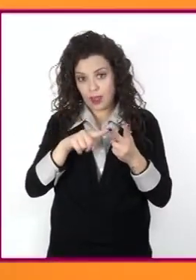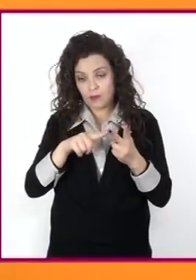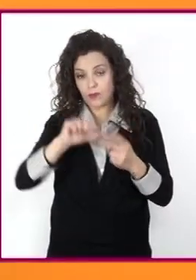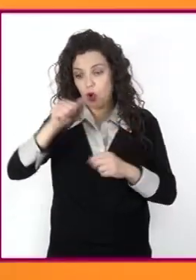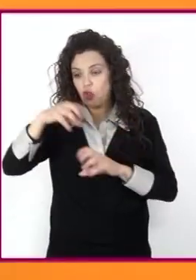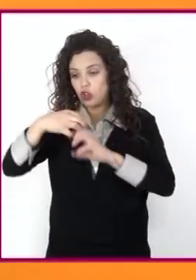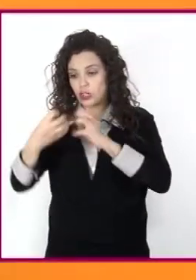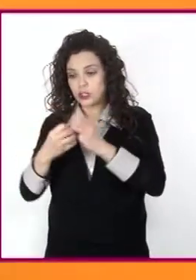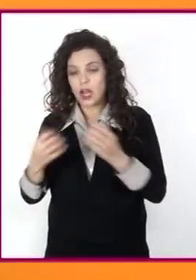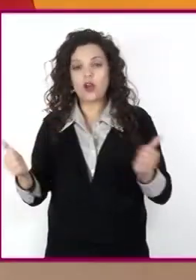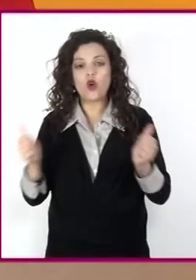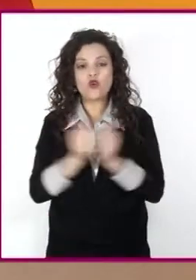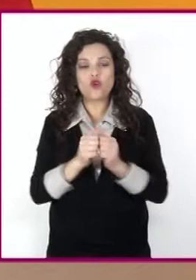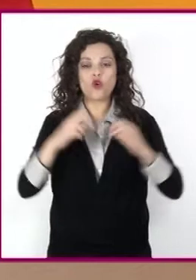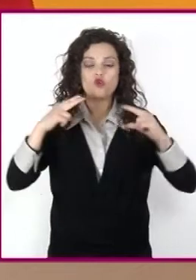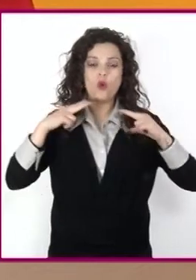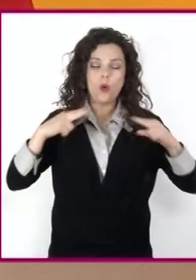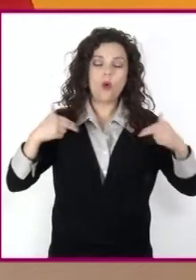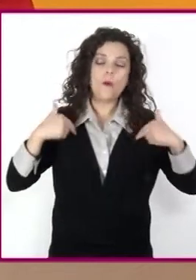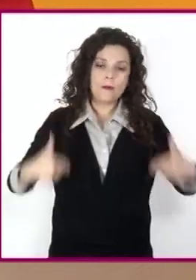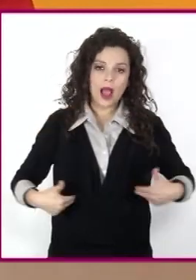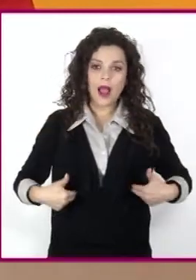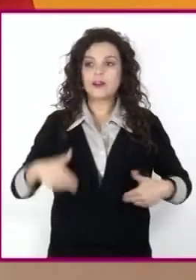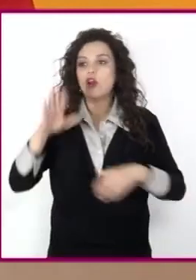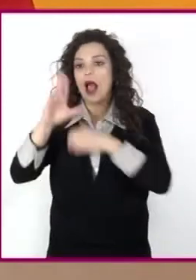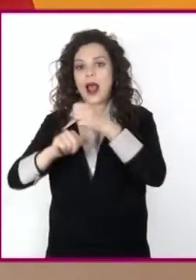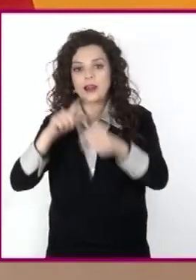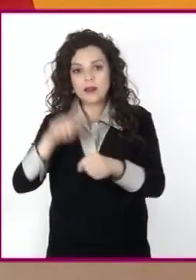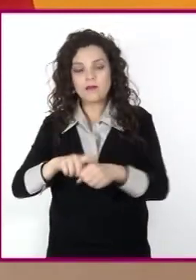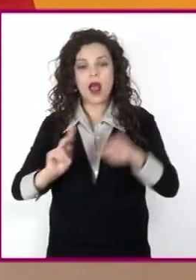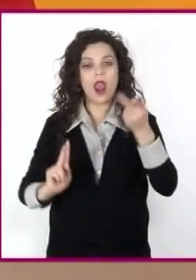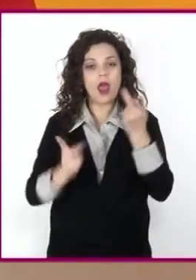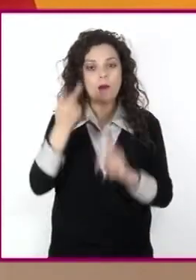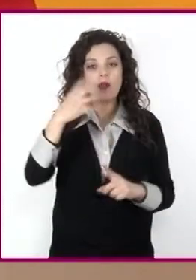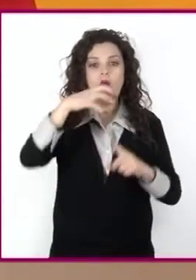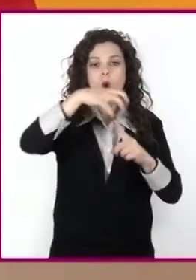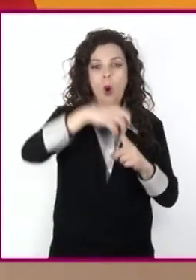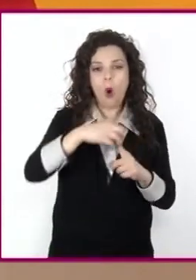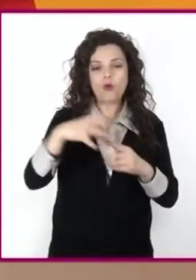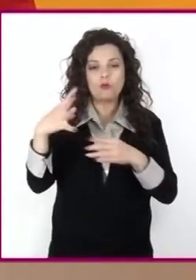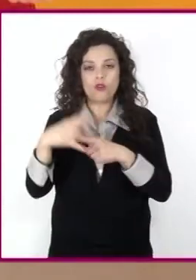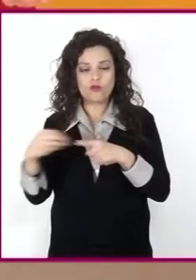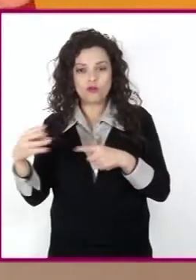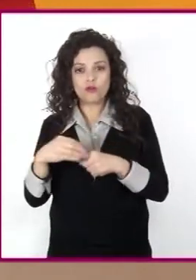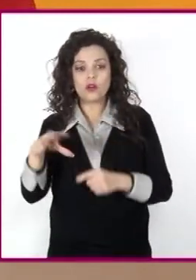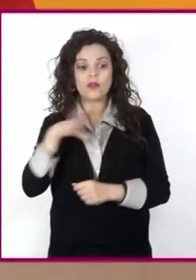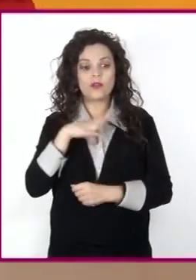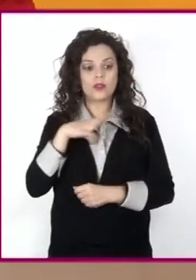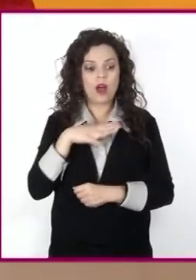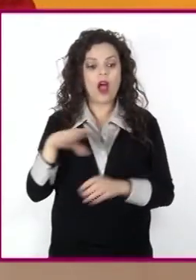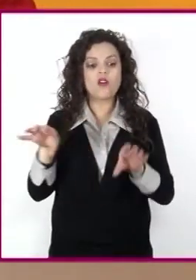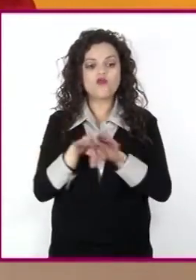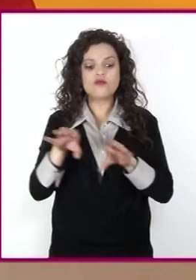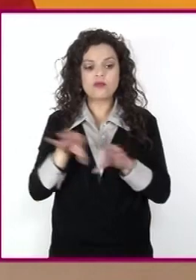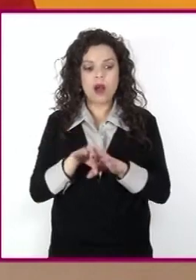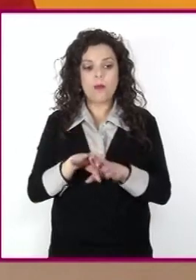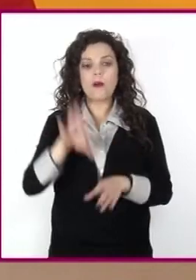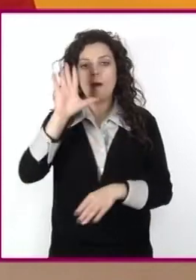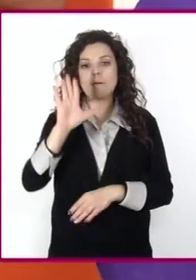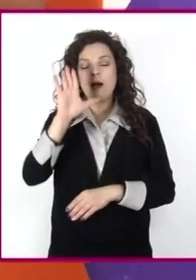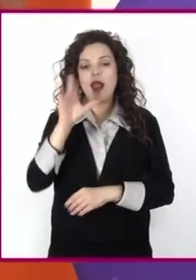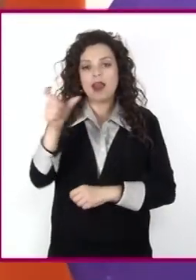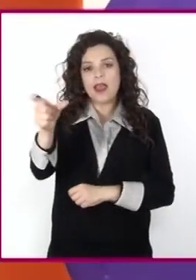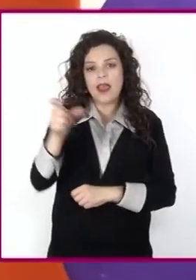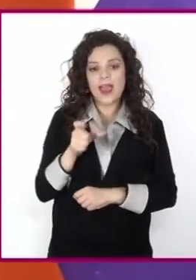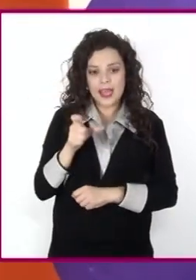otros animales, plantas, hongos y protistas, tienen cromosomas lineales en forma de X, que